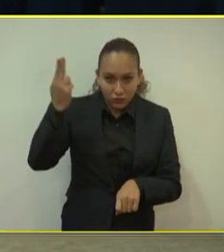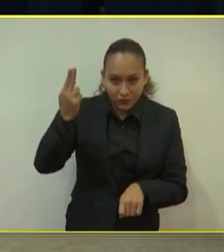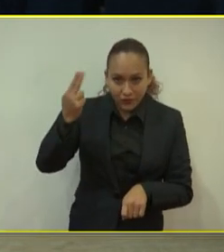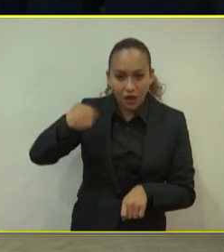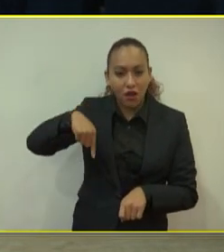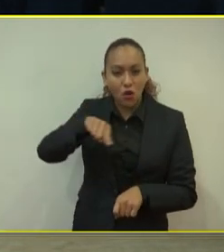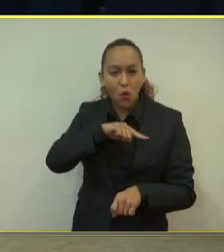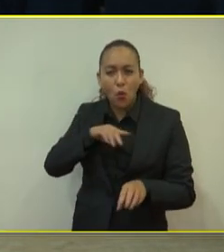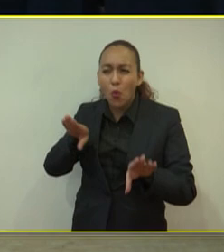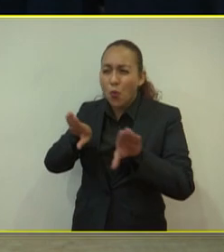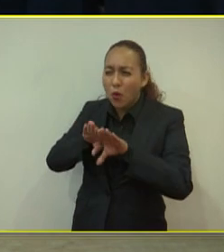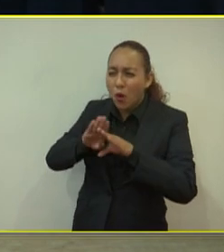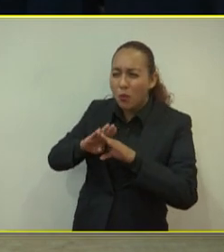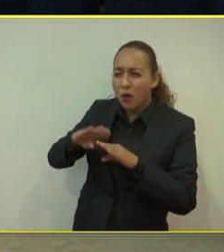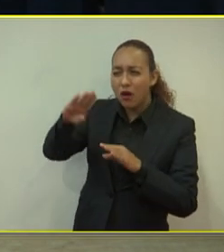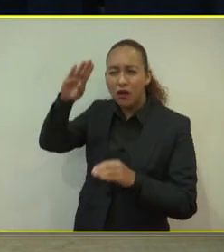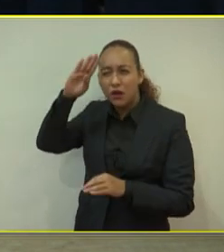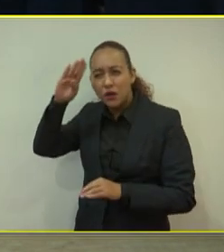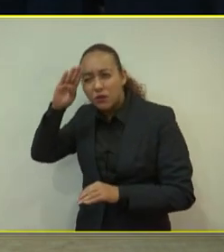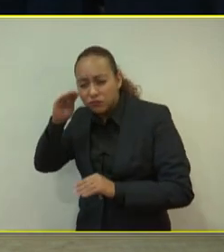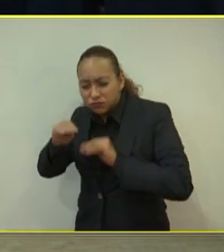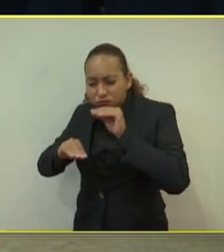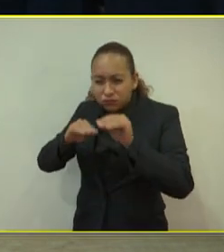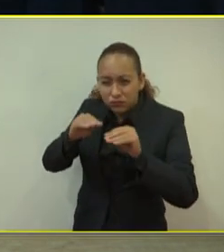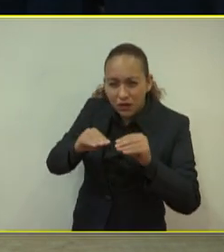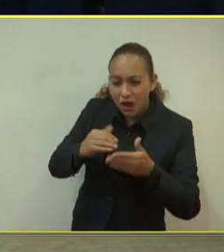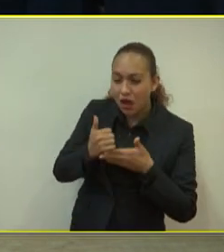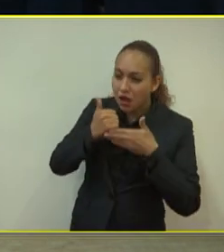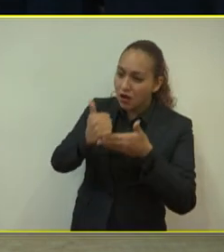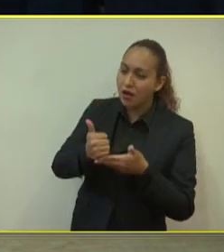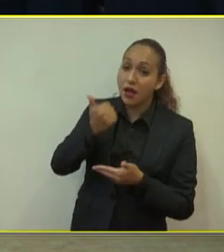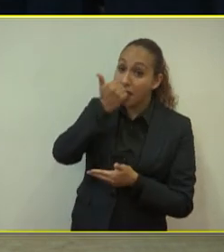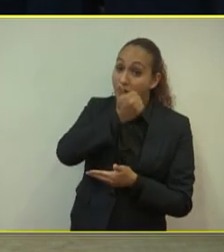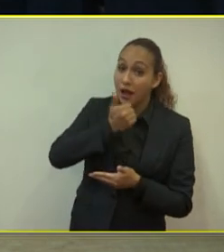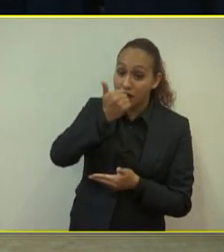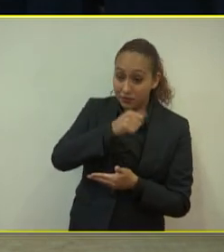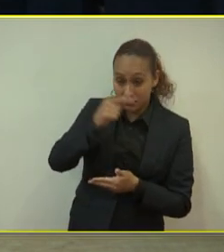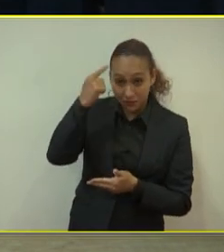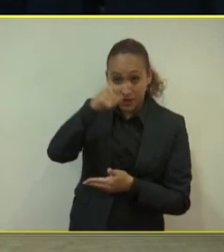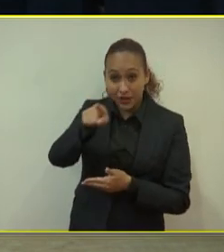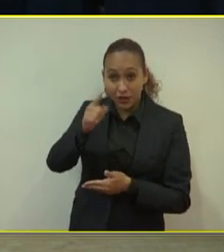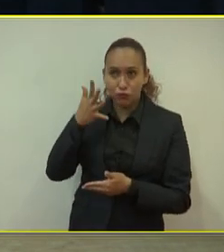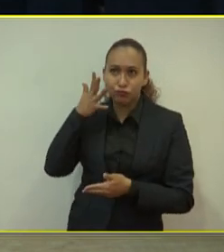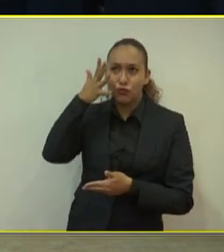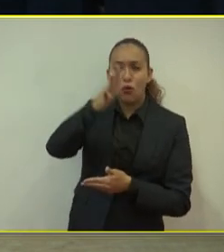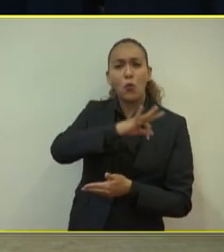cómo poder preparar a jóvenes que sean capaces